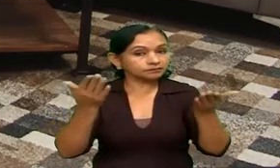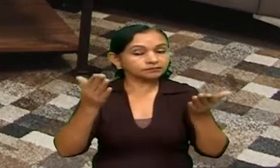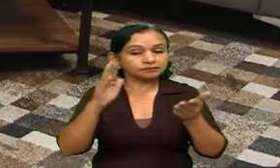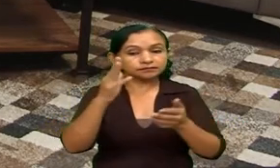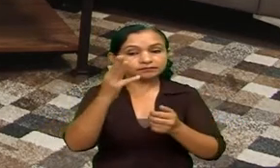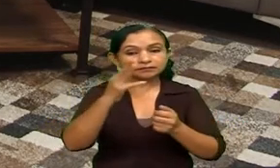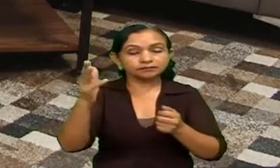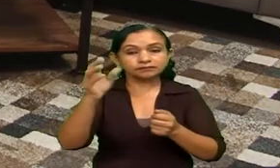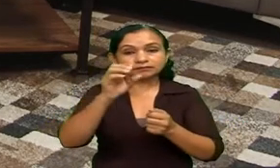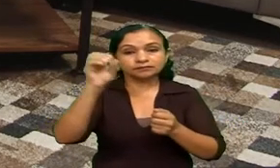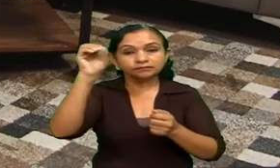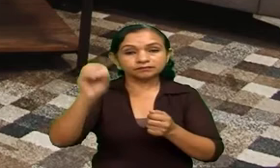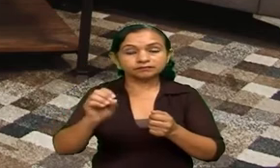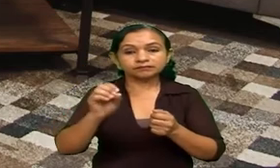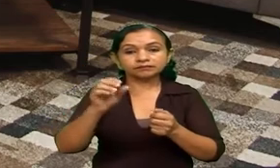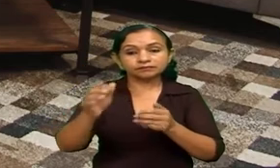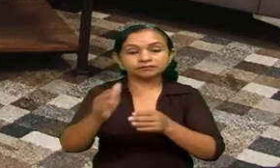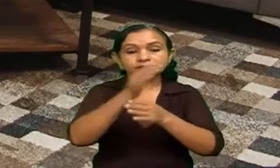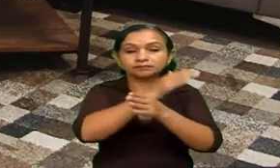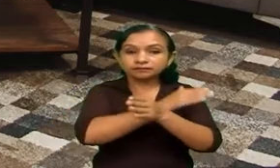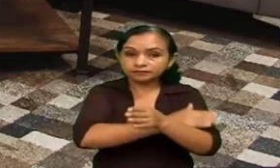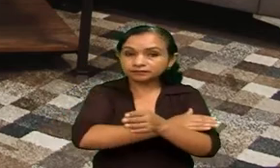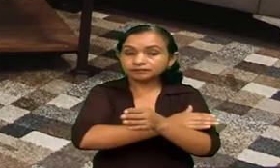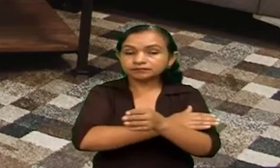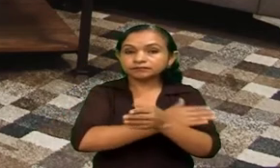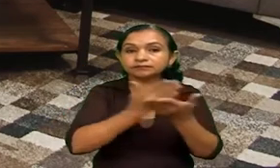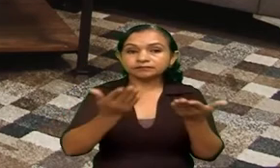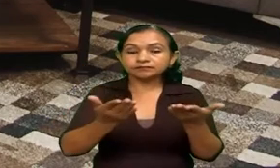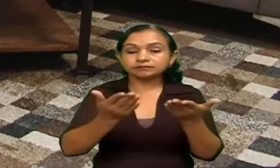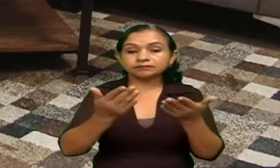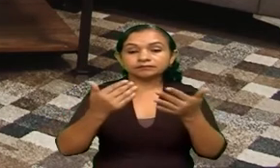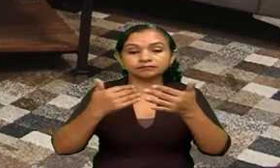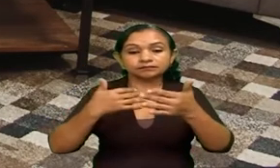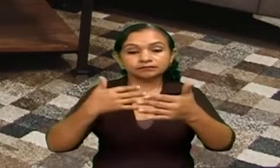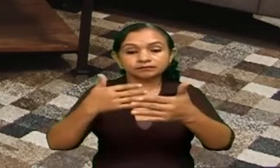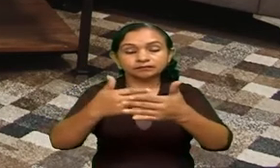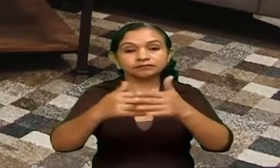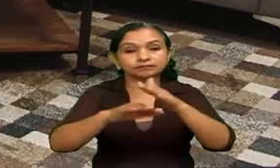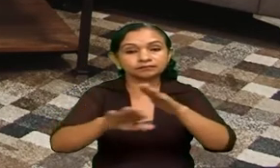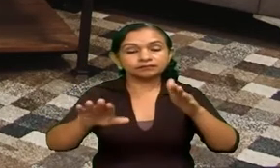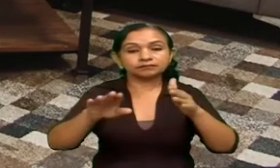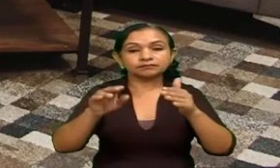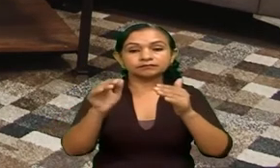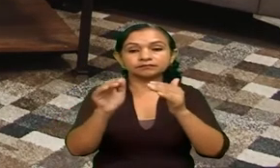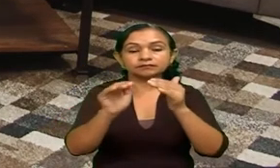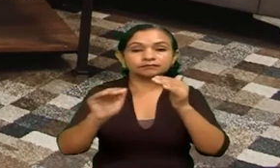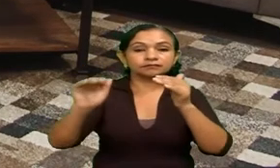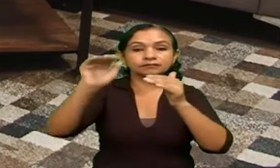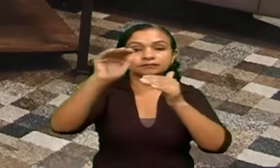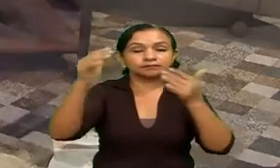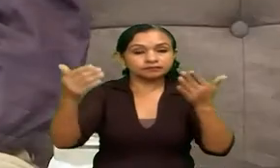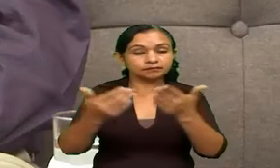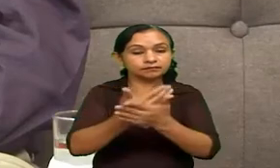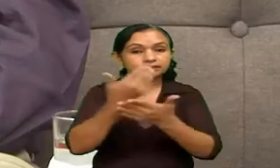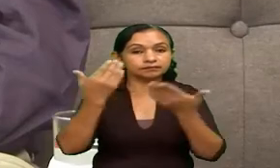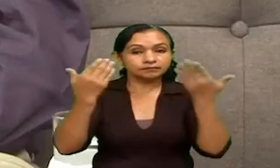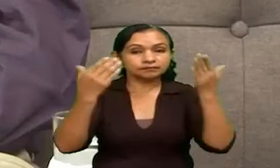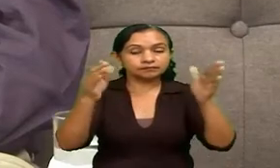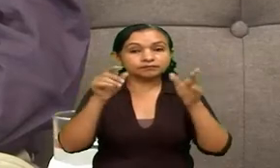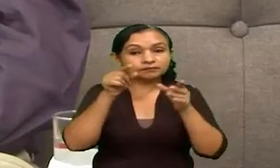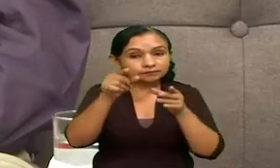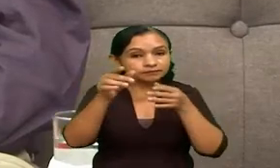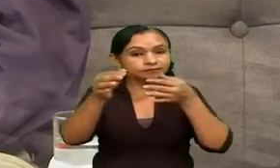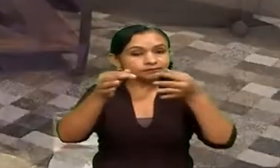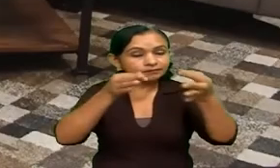99% o en el 2021 o antes, pero al llegar implica un piso para nuevas conquistas, ¿no? Usted ya está dando algunas